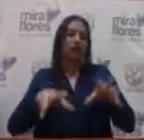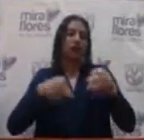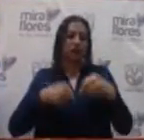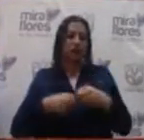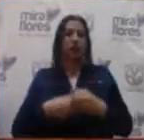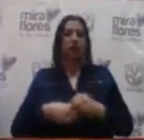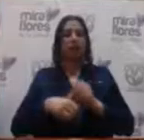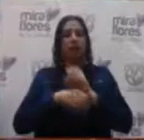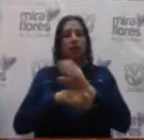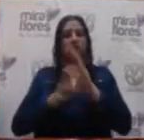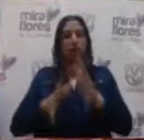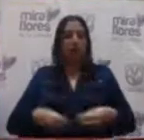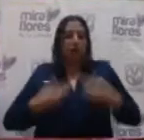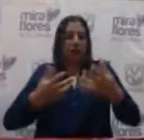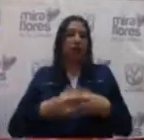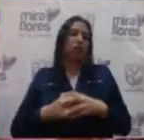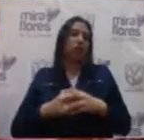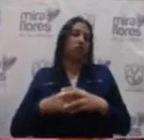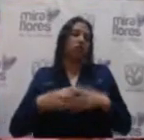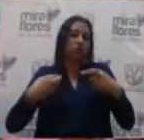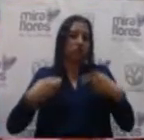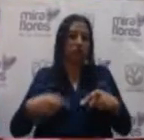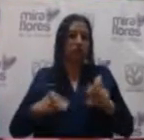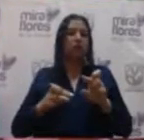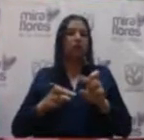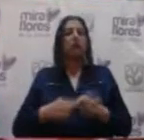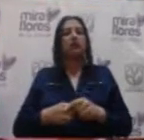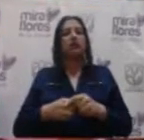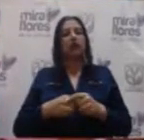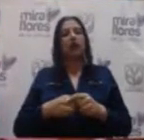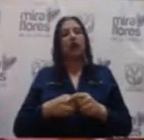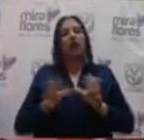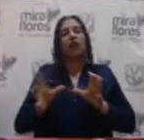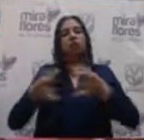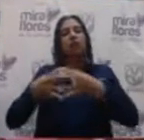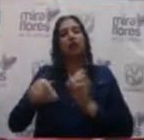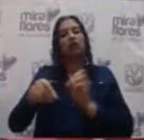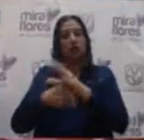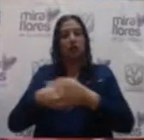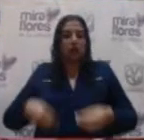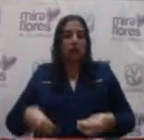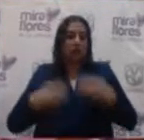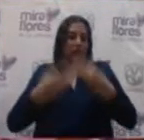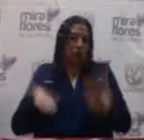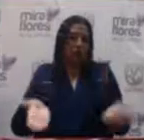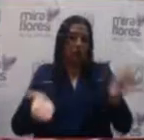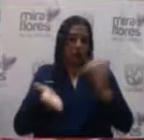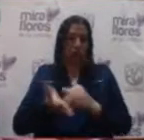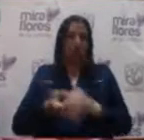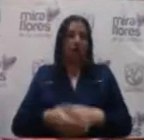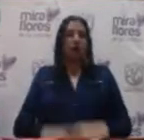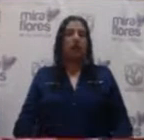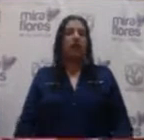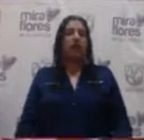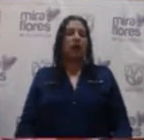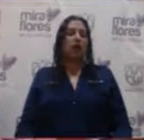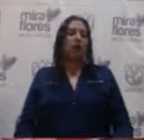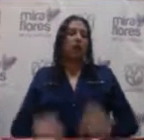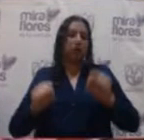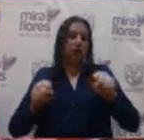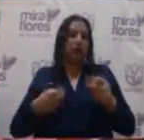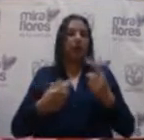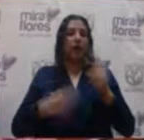había dado a mí una licencia, entonces el Consejo tiene que devolver las facultades al alcalde y es la